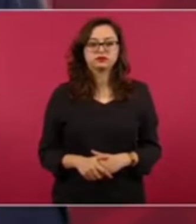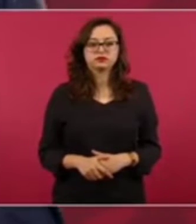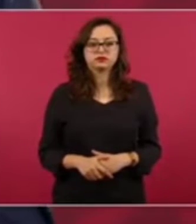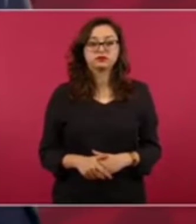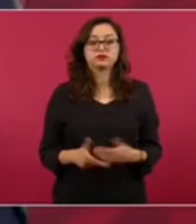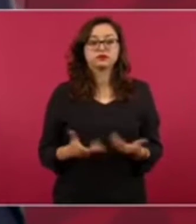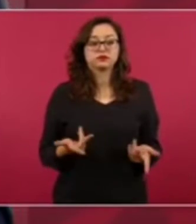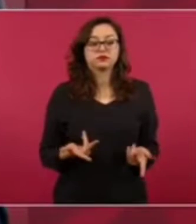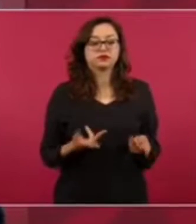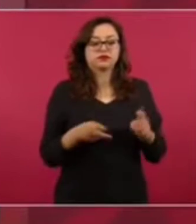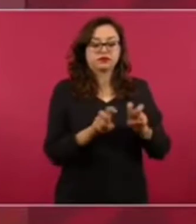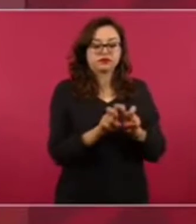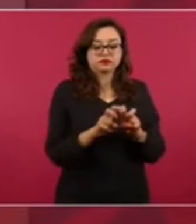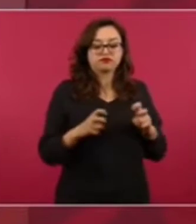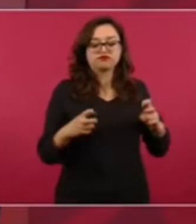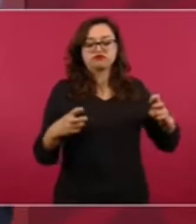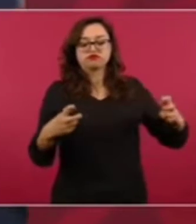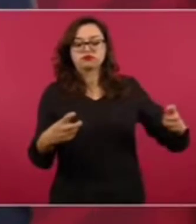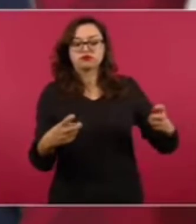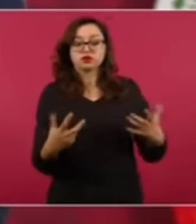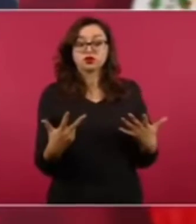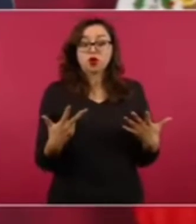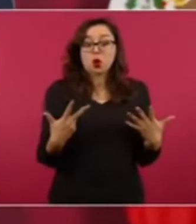8 analistas,